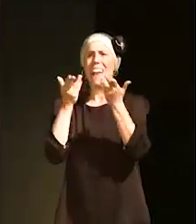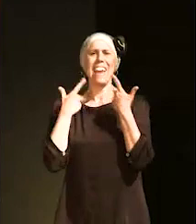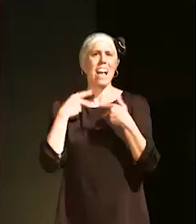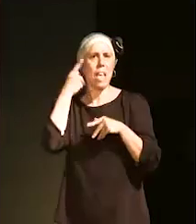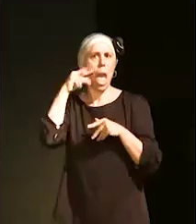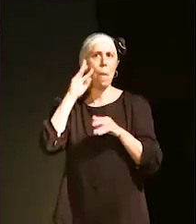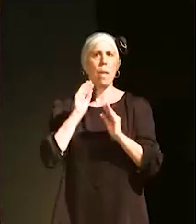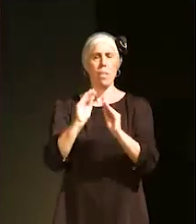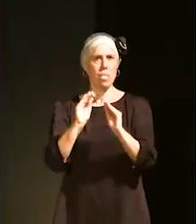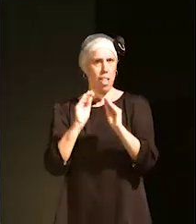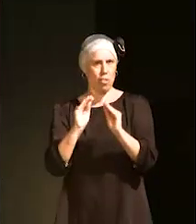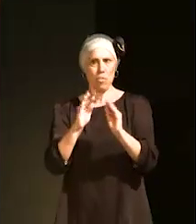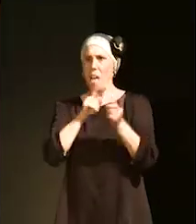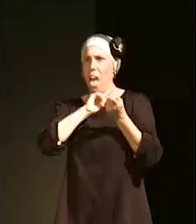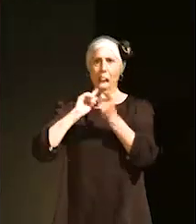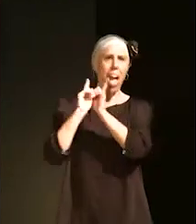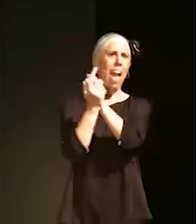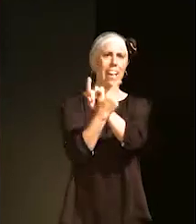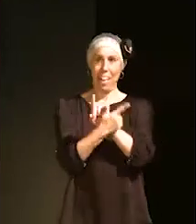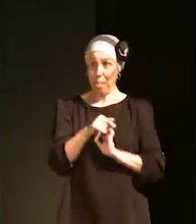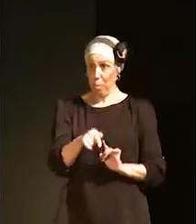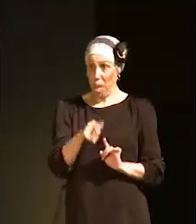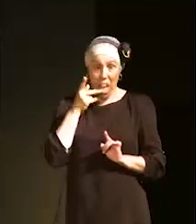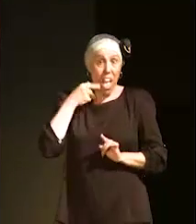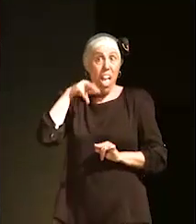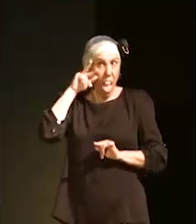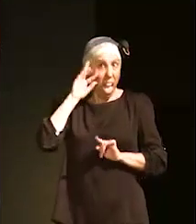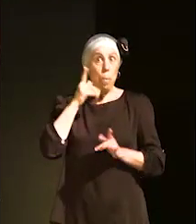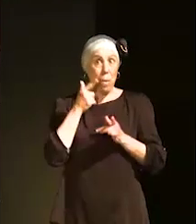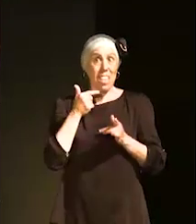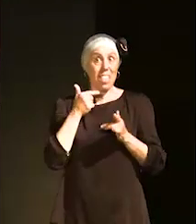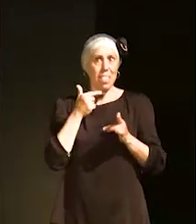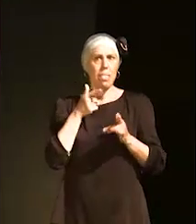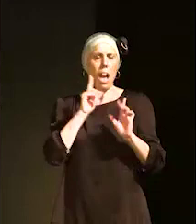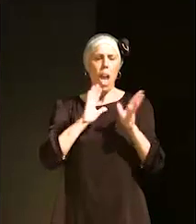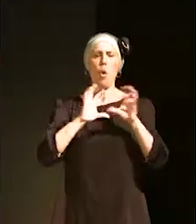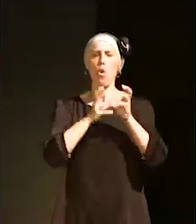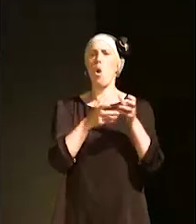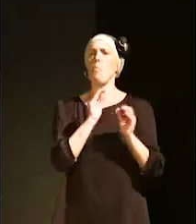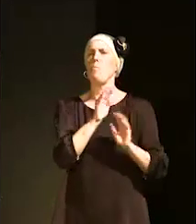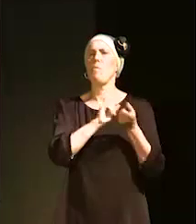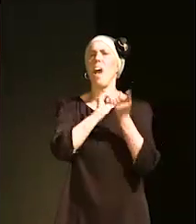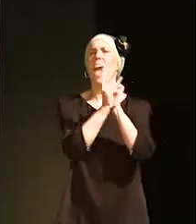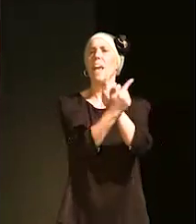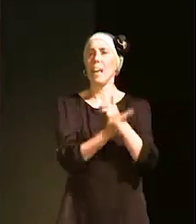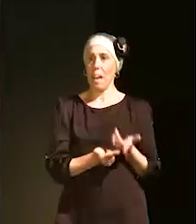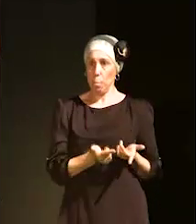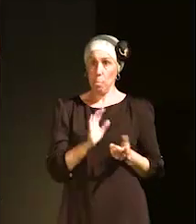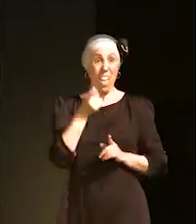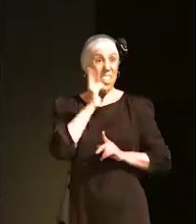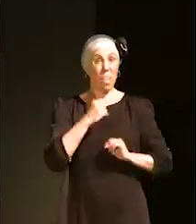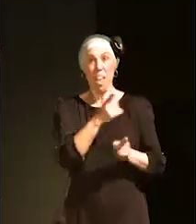en estas experiencias que también han sido transformadoras en sus comunidades y que luego de esta guerra